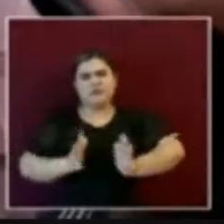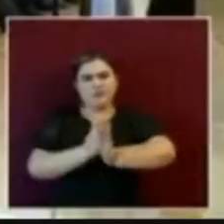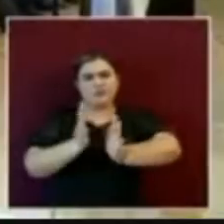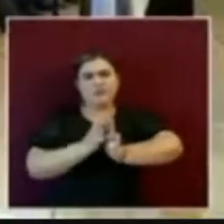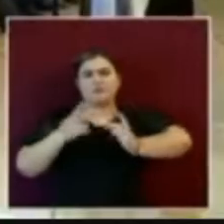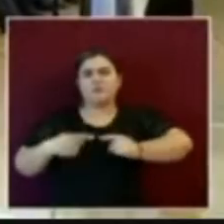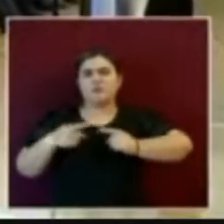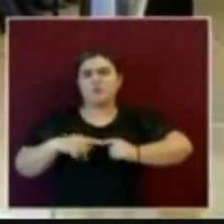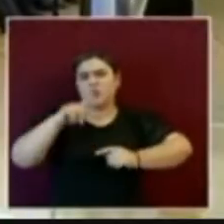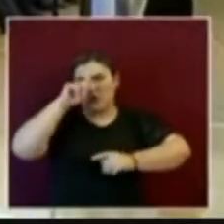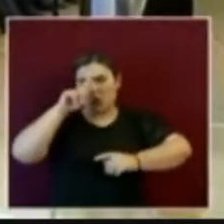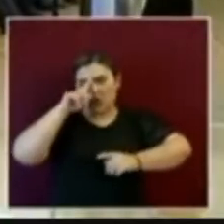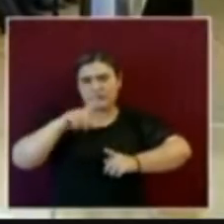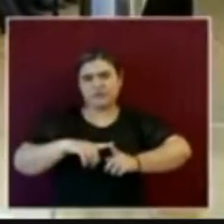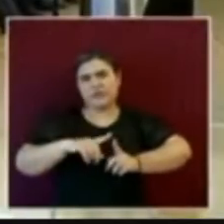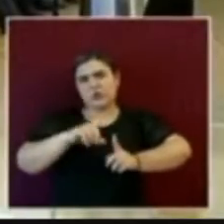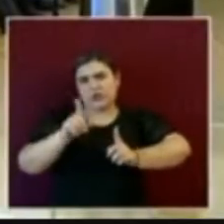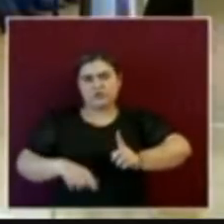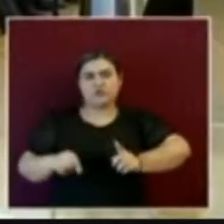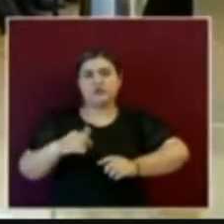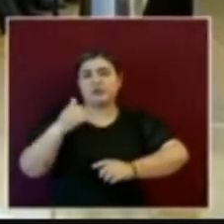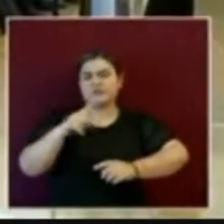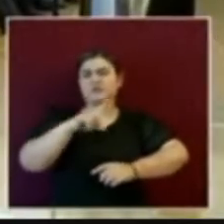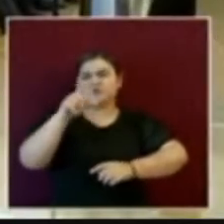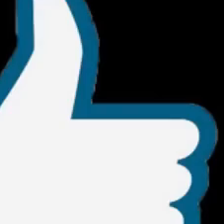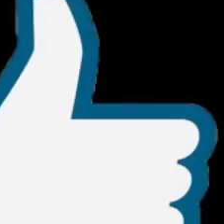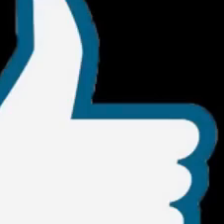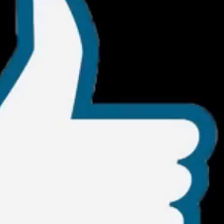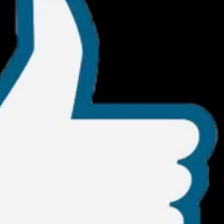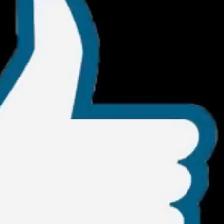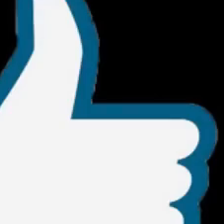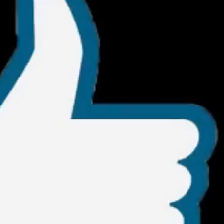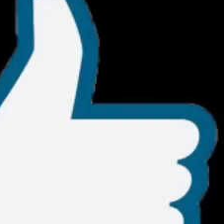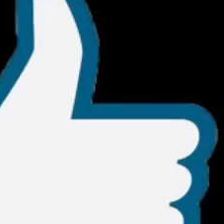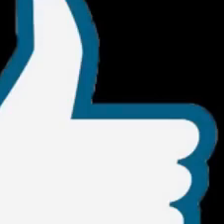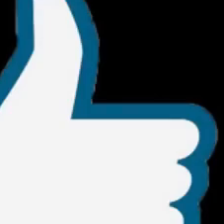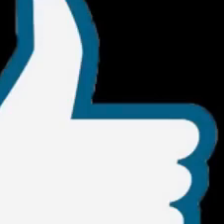del Consejo y lo compartiremos en algún momento con ustedes.